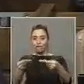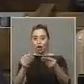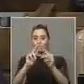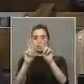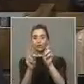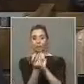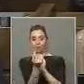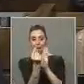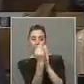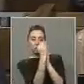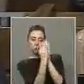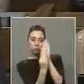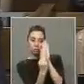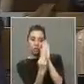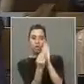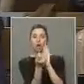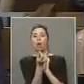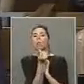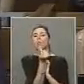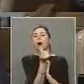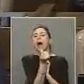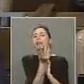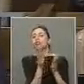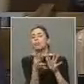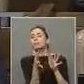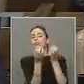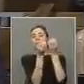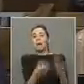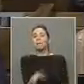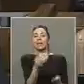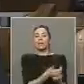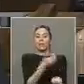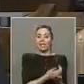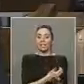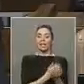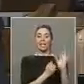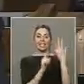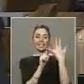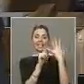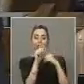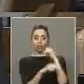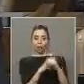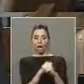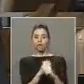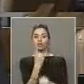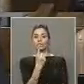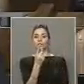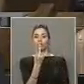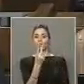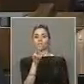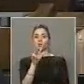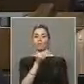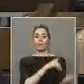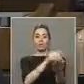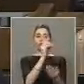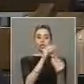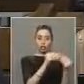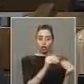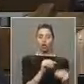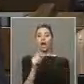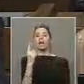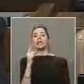estimaciones de pérdidas en el quinto año por 129 millones de dólares y de